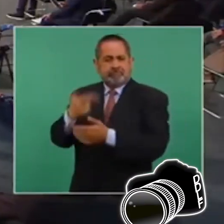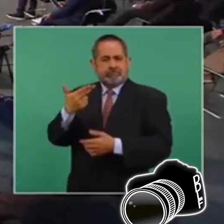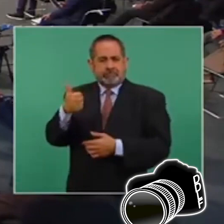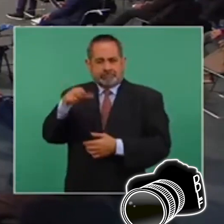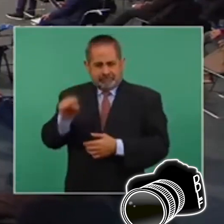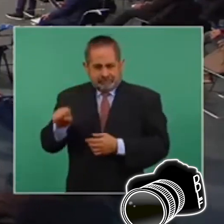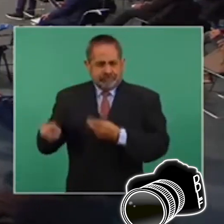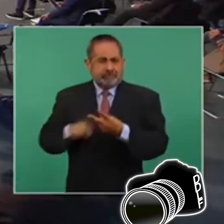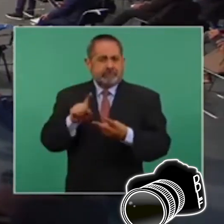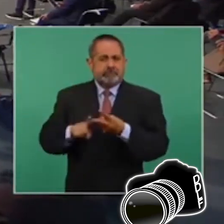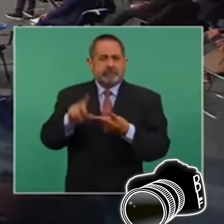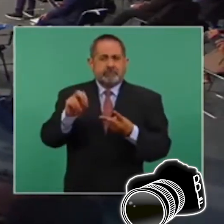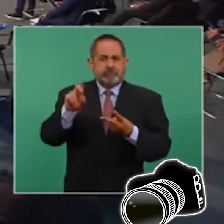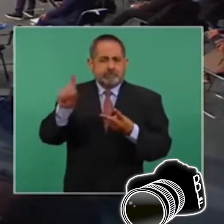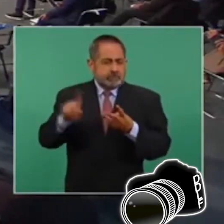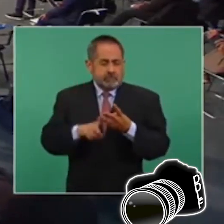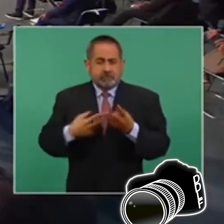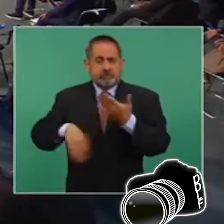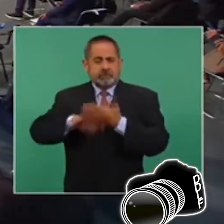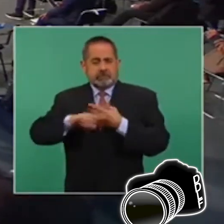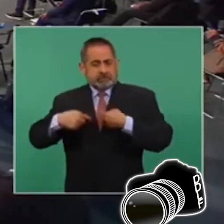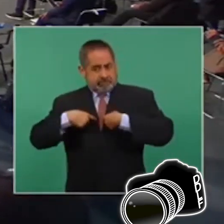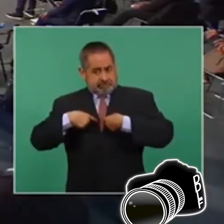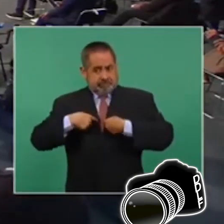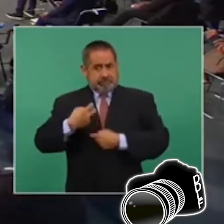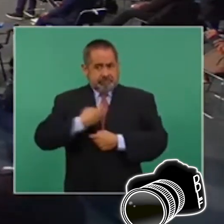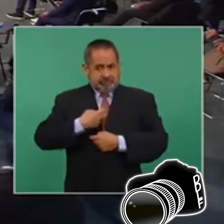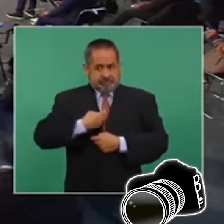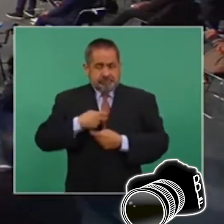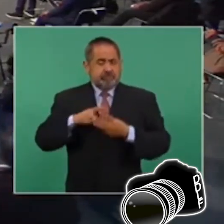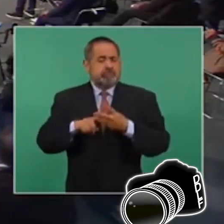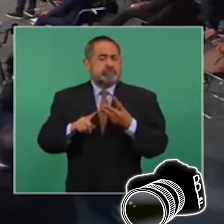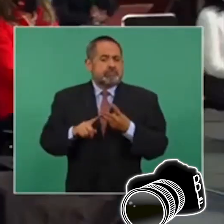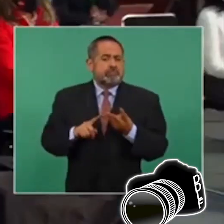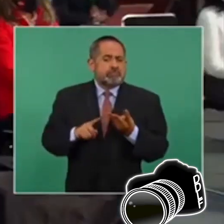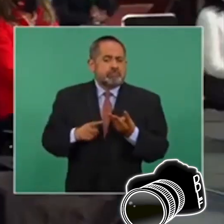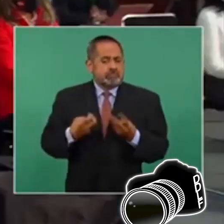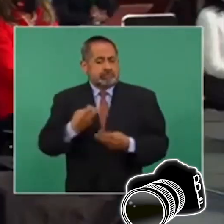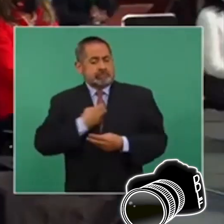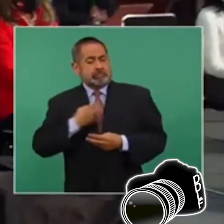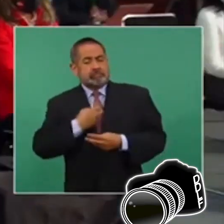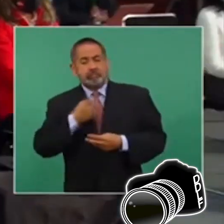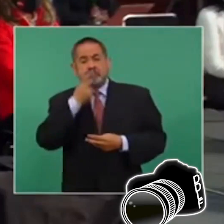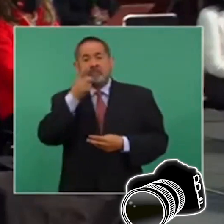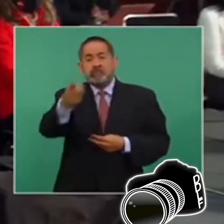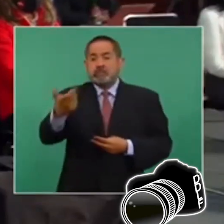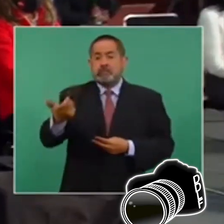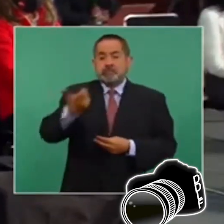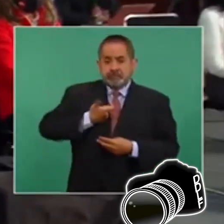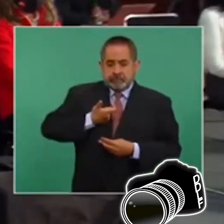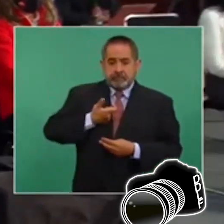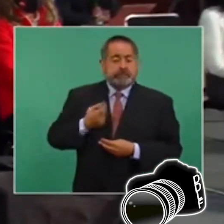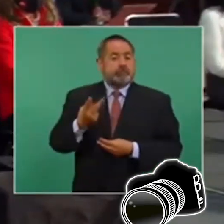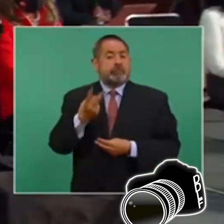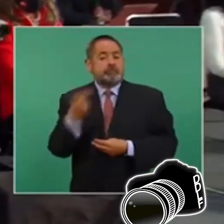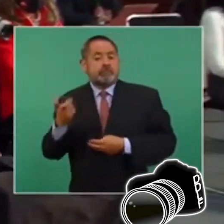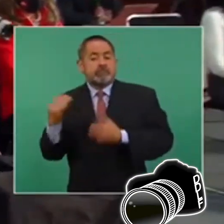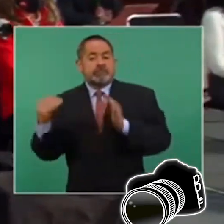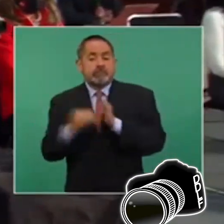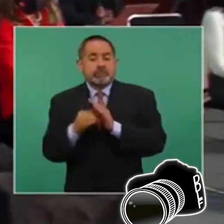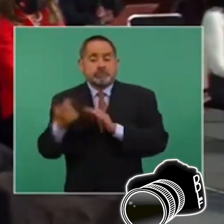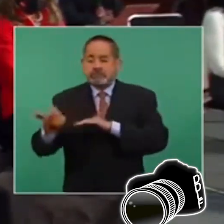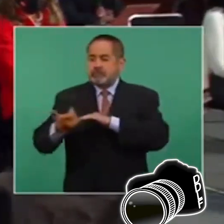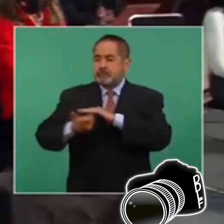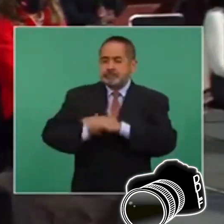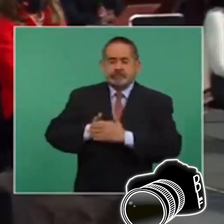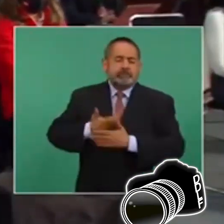popularmente y dejarle entonces en bandeja de plata los comentarios que usted el señor presidente pues